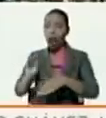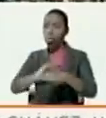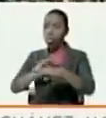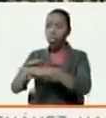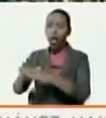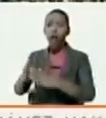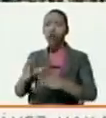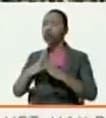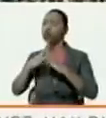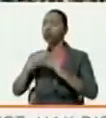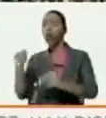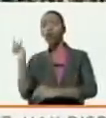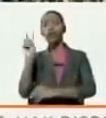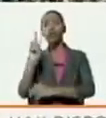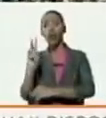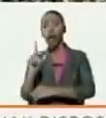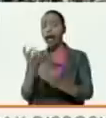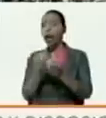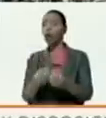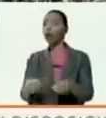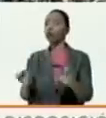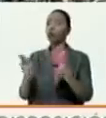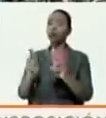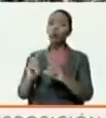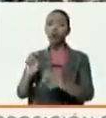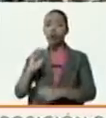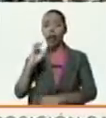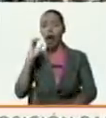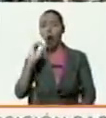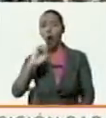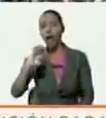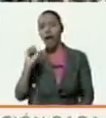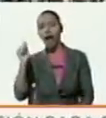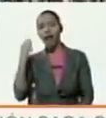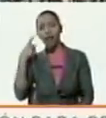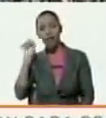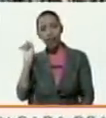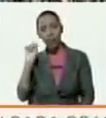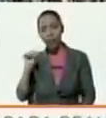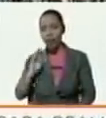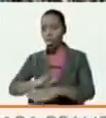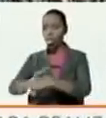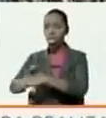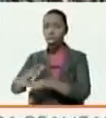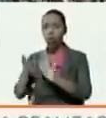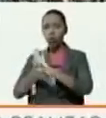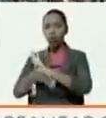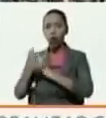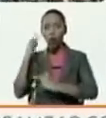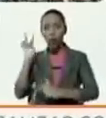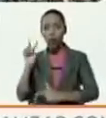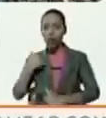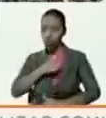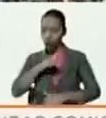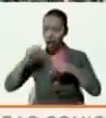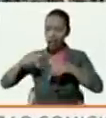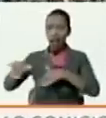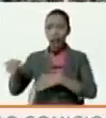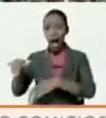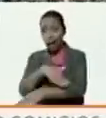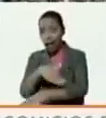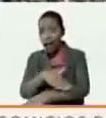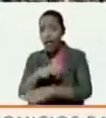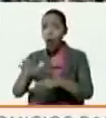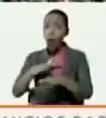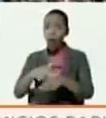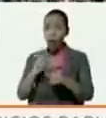en Venezuela, que la Unión Europea convoque para ver si mueven gente, para ver si mueven gente. Nosotros ahorita estamos en la calle, jueves, y mira